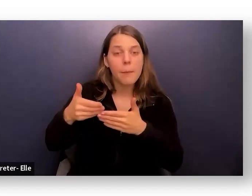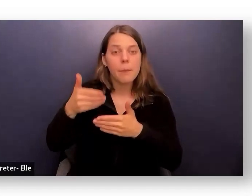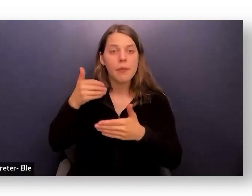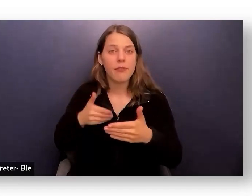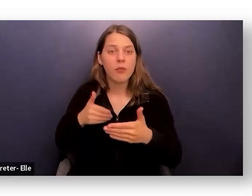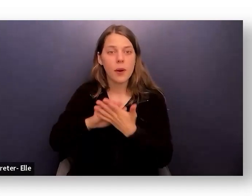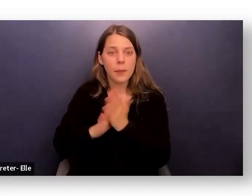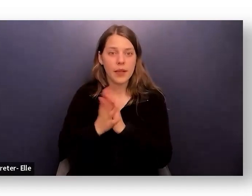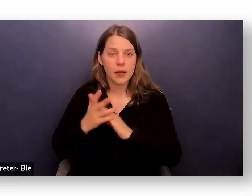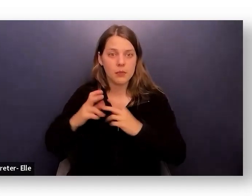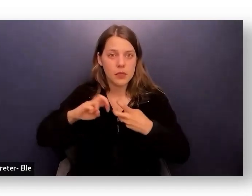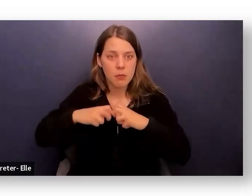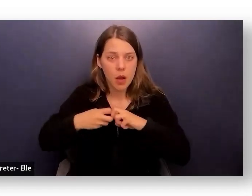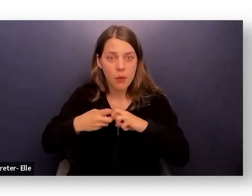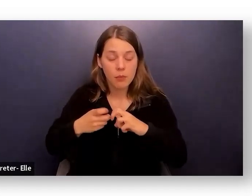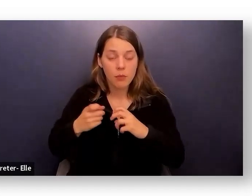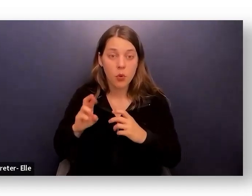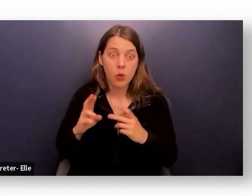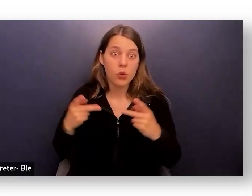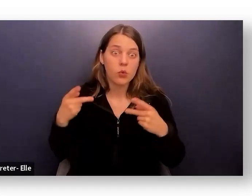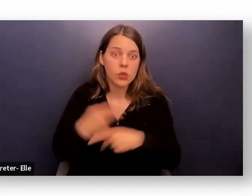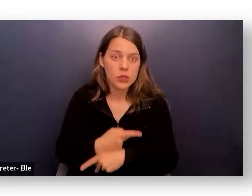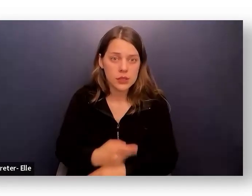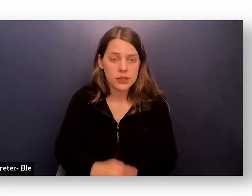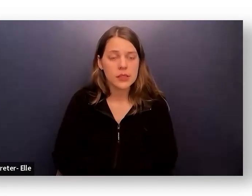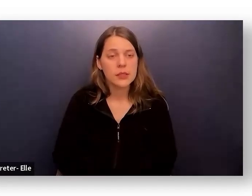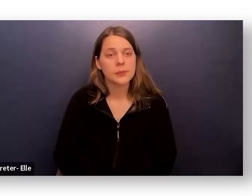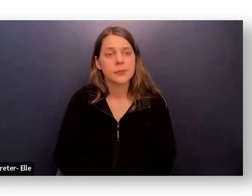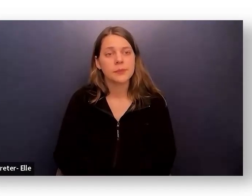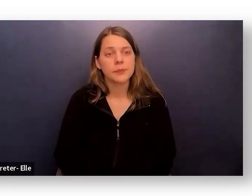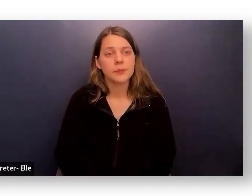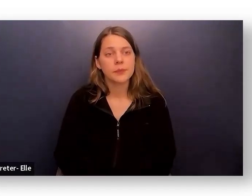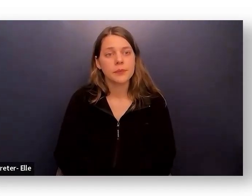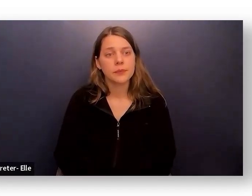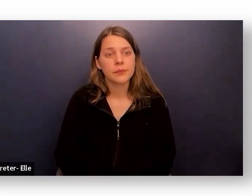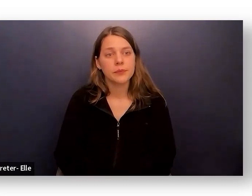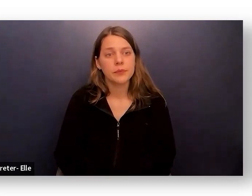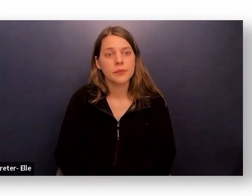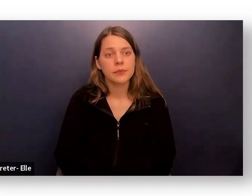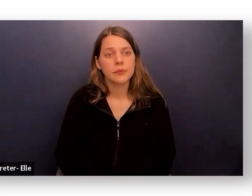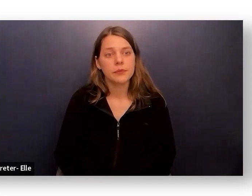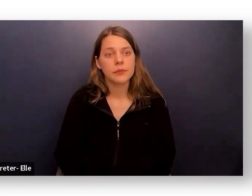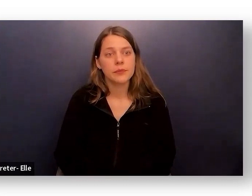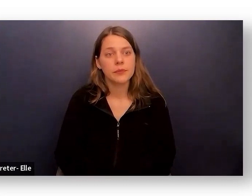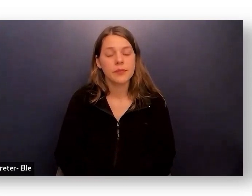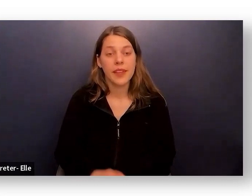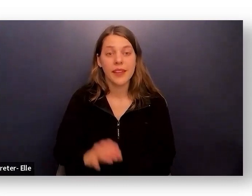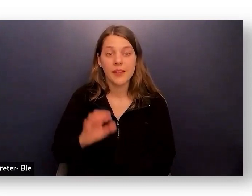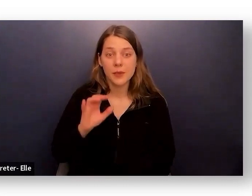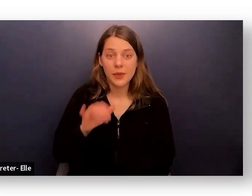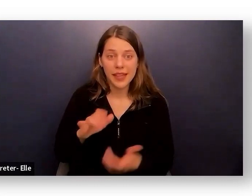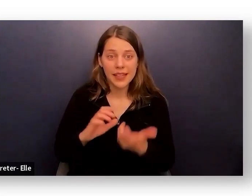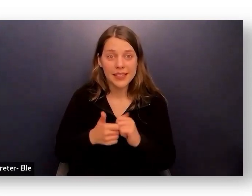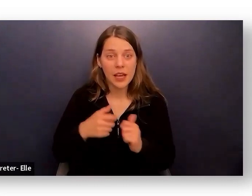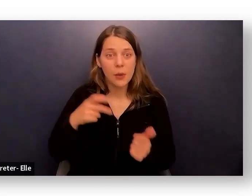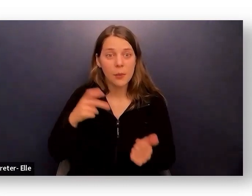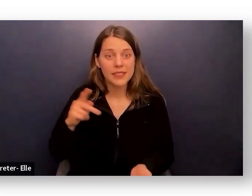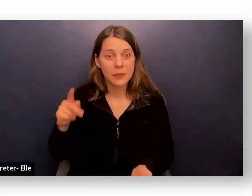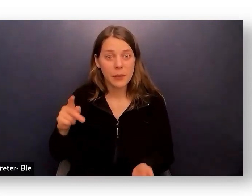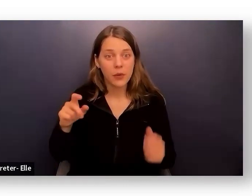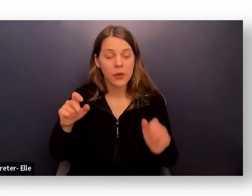Entonces nosotros vamos a ir a monitorear, tenemos que ir a verificarlo antes de que se haga una condición más